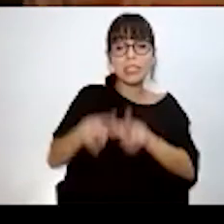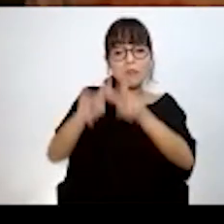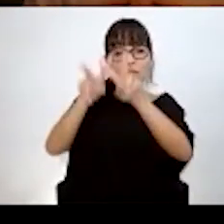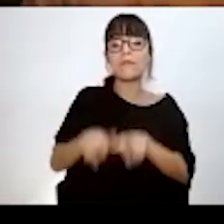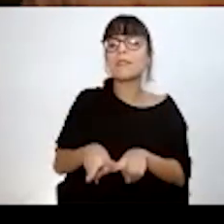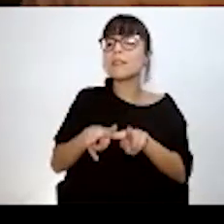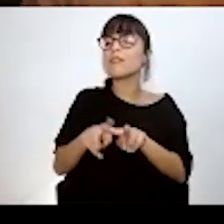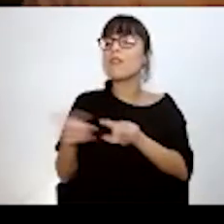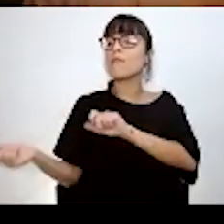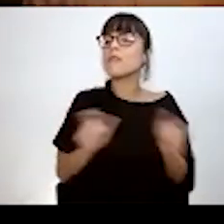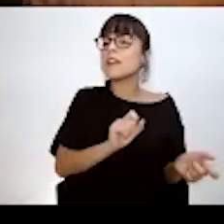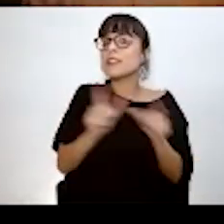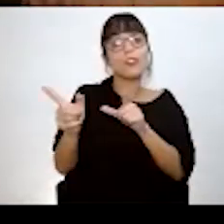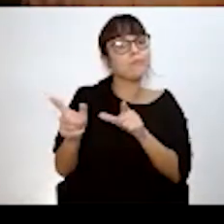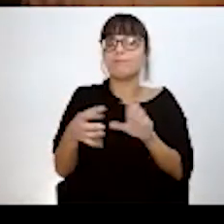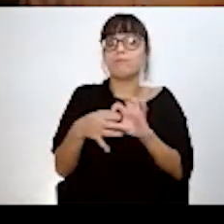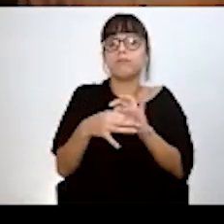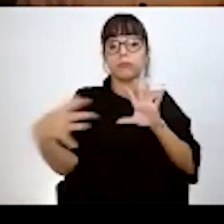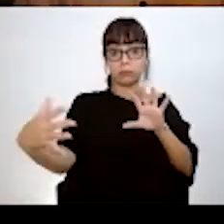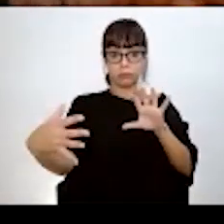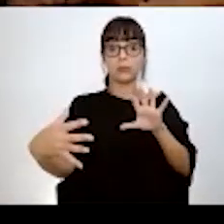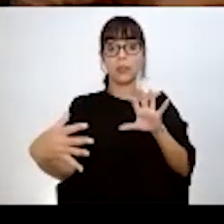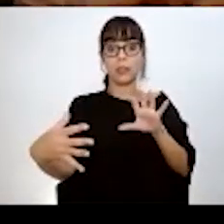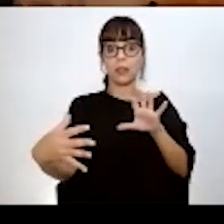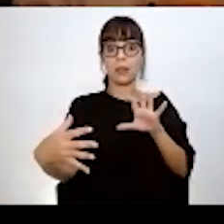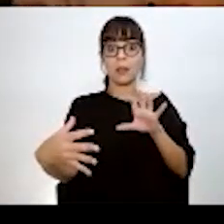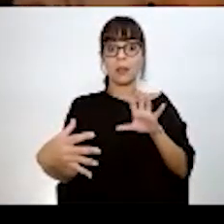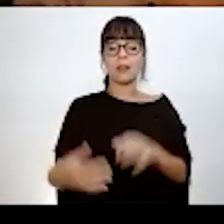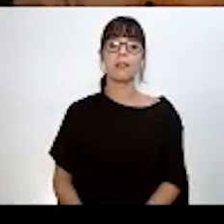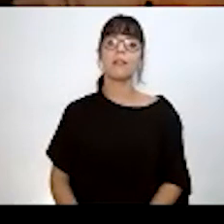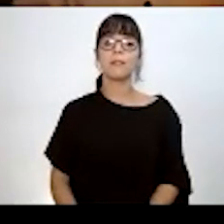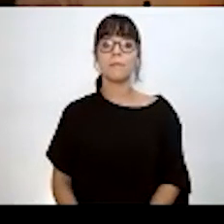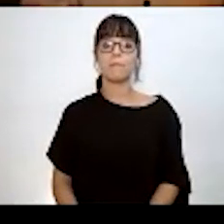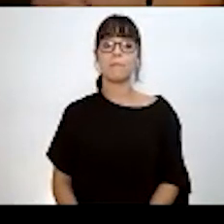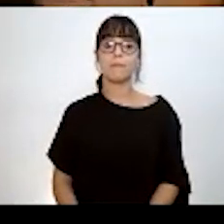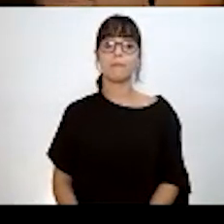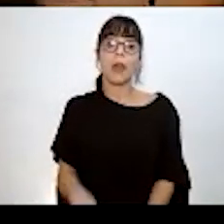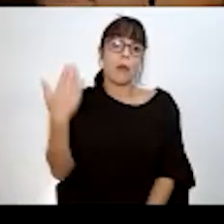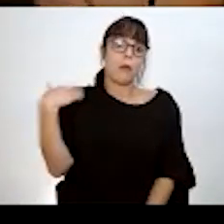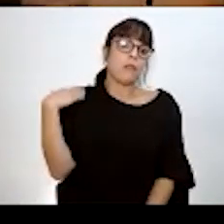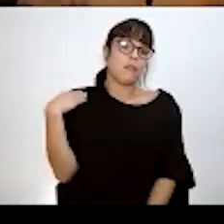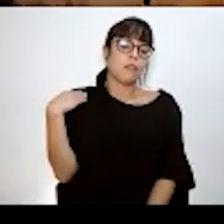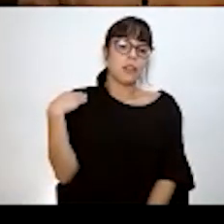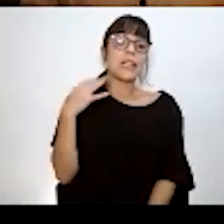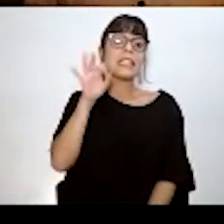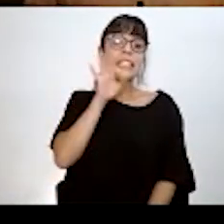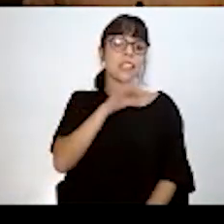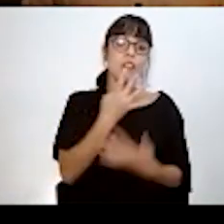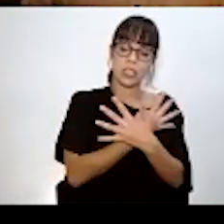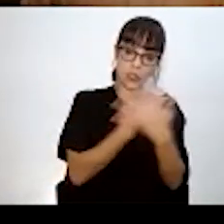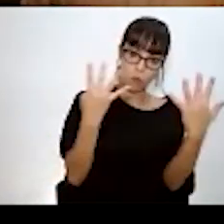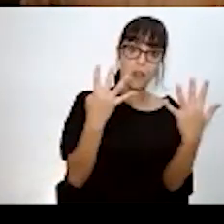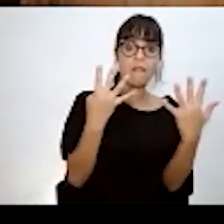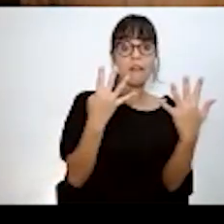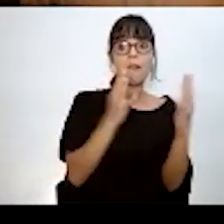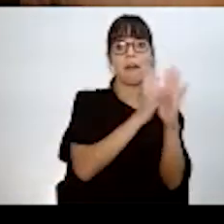construcción de narrativas sobre nuestro pasado. En los últimos años, sí que es cierto que desde finales del siglo XIX hasta prácticamente los